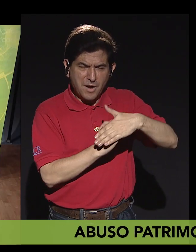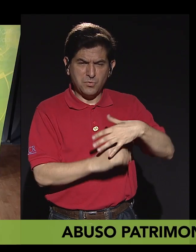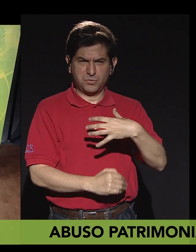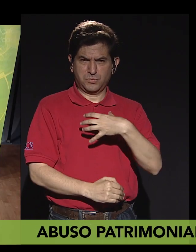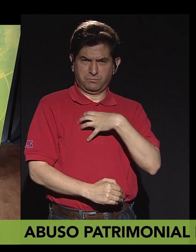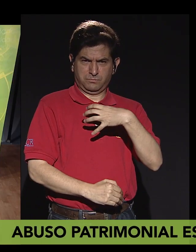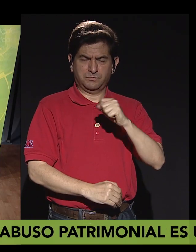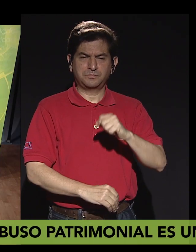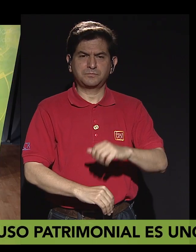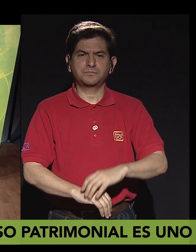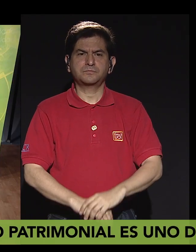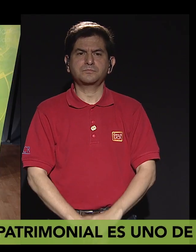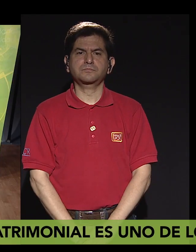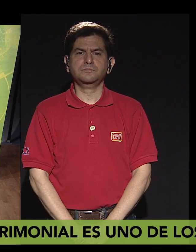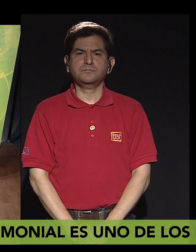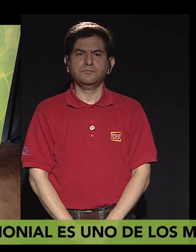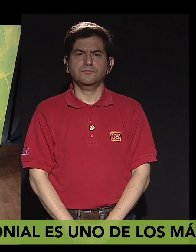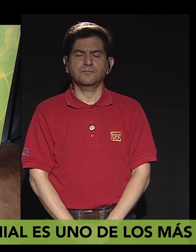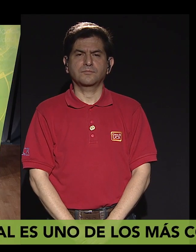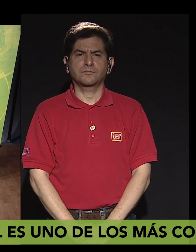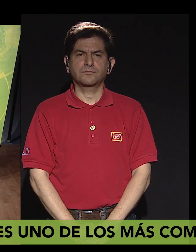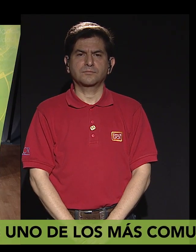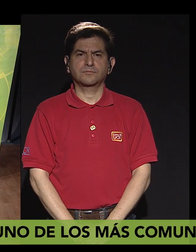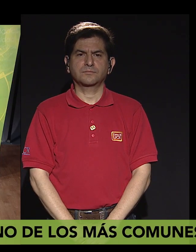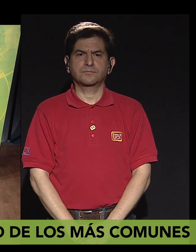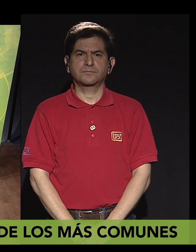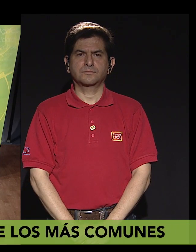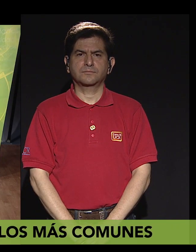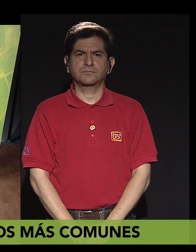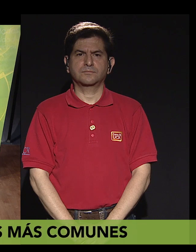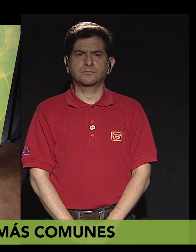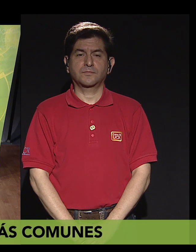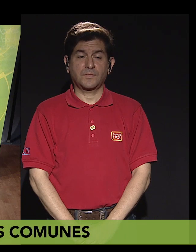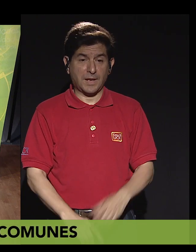ese abuso patrimonial. ¿Qué tanto, verdad,